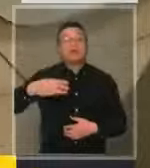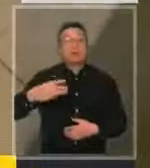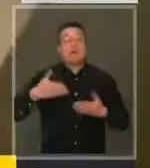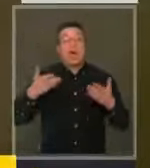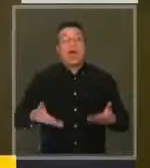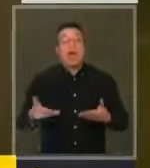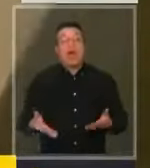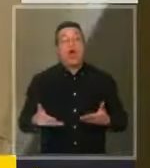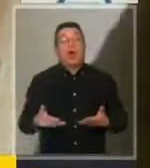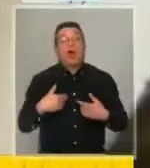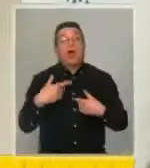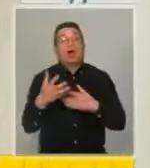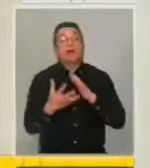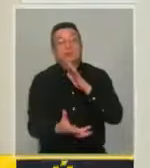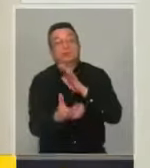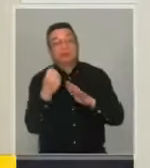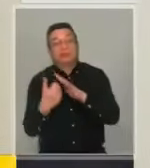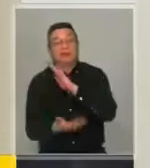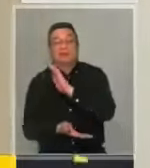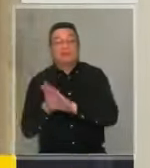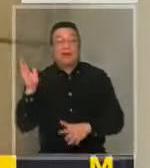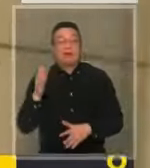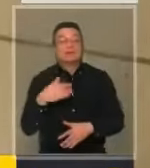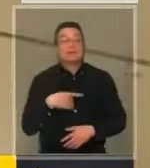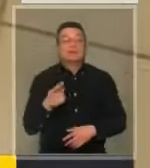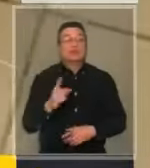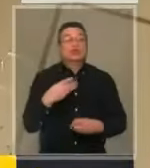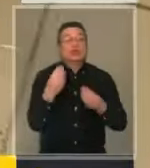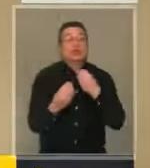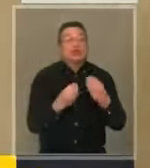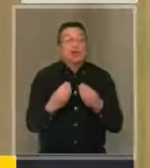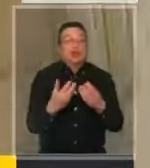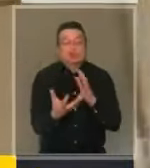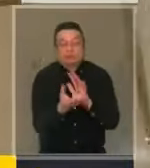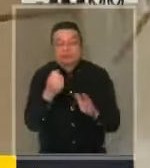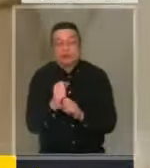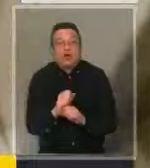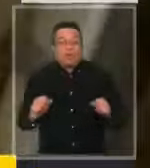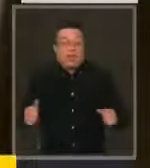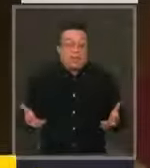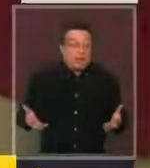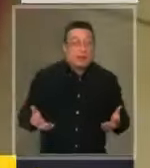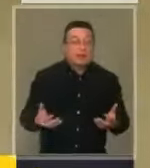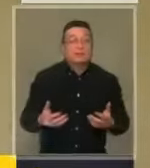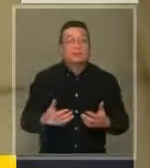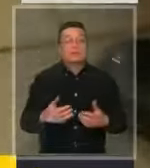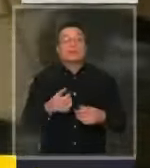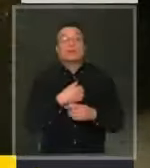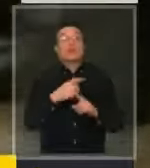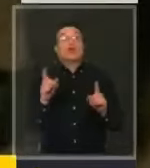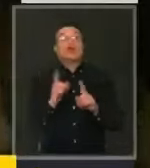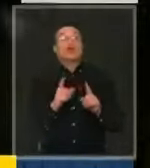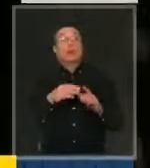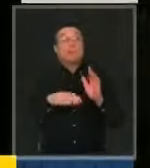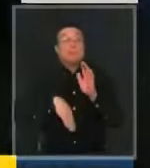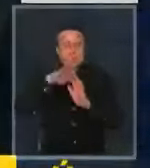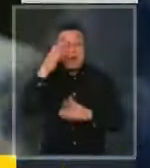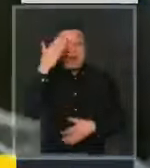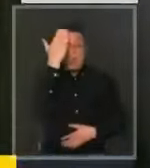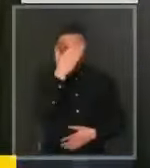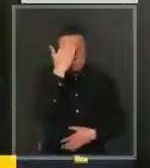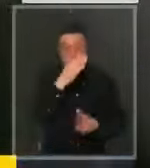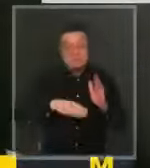Para sacarla ella de ahí. En este momento, sí. Porque no tenemos cómo sacarla realmente. Claro, y si no, Felipe... Lo más preocupante de todo es que...